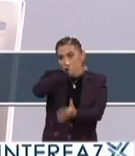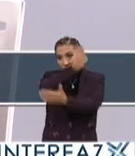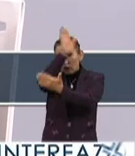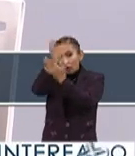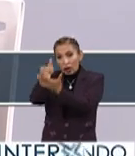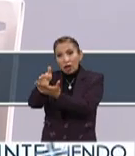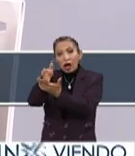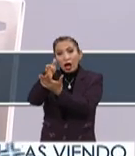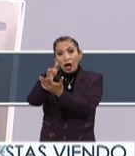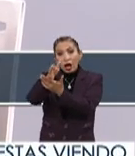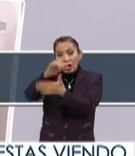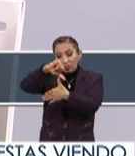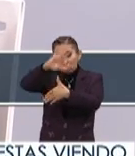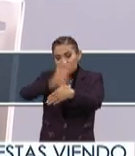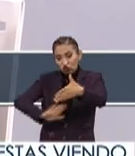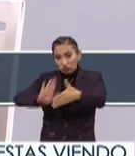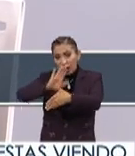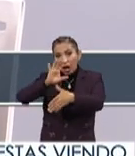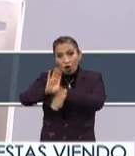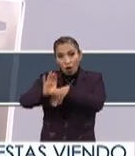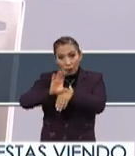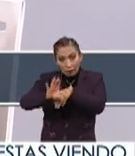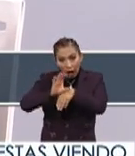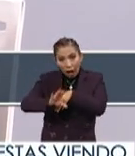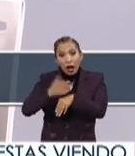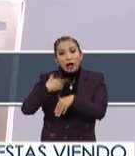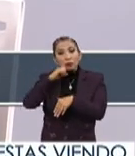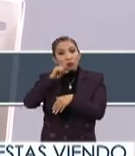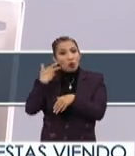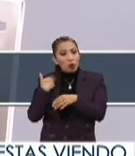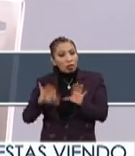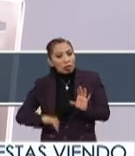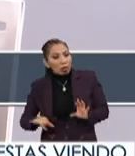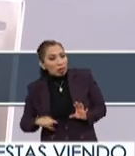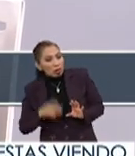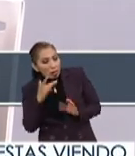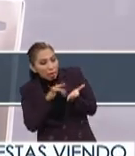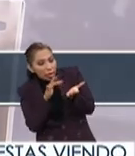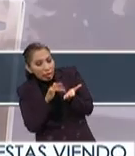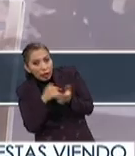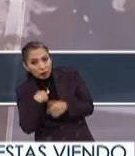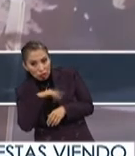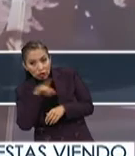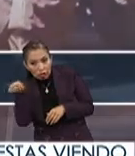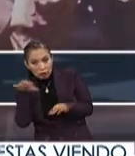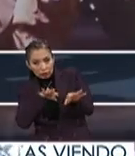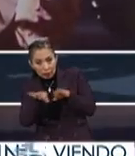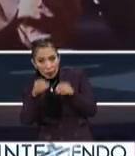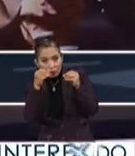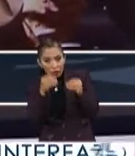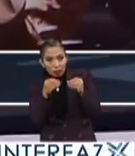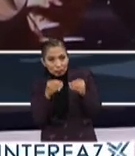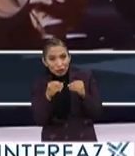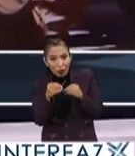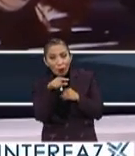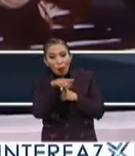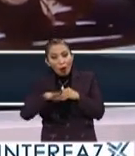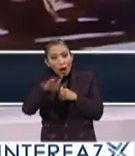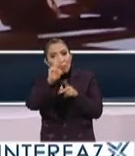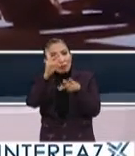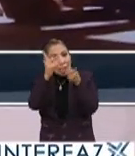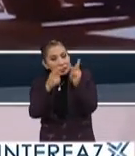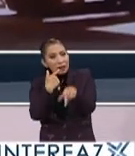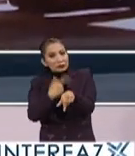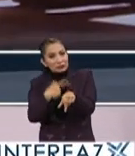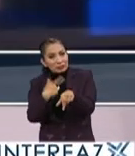fue hacia Sudamérica. A Colombia. Los colombianos están muy interesados en nosotros, ellos trabajan mucho lo de las